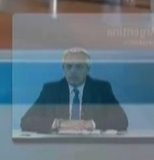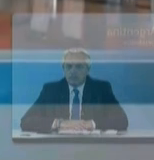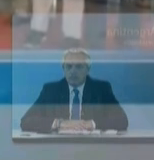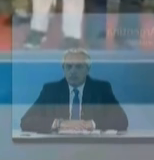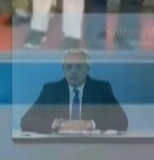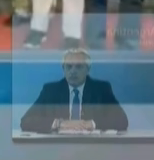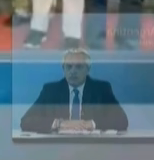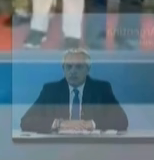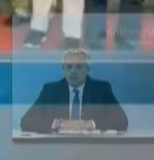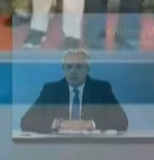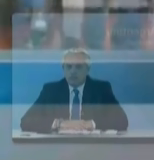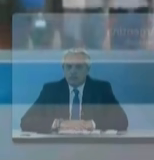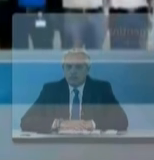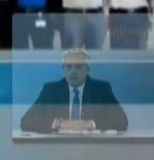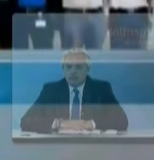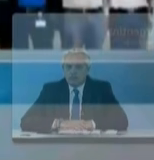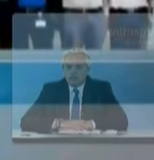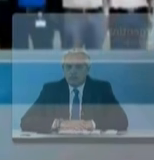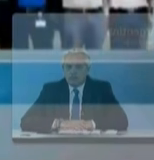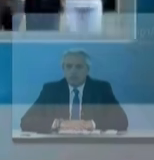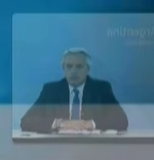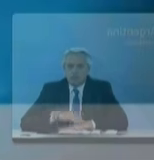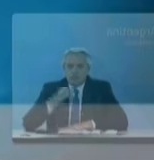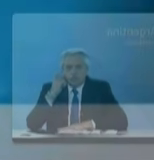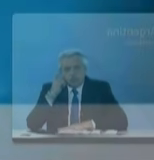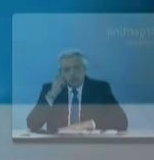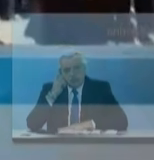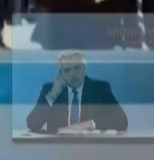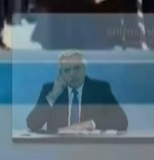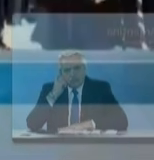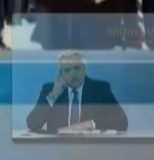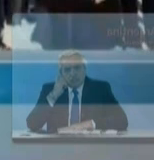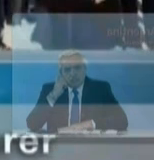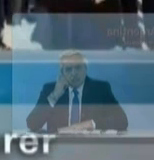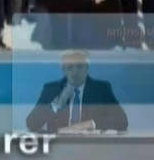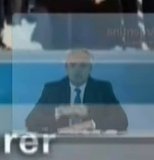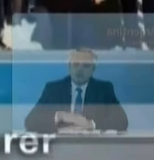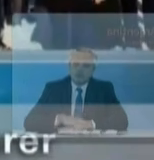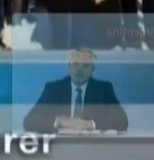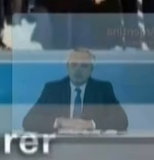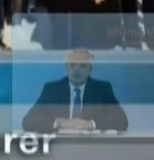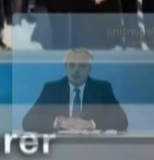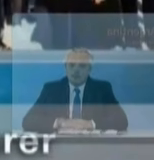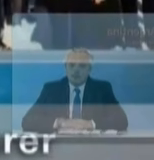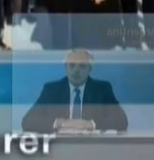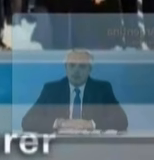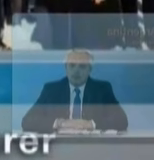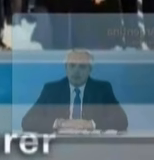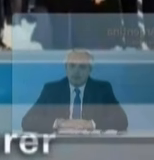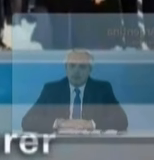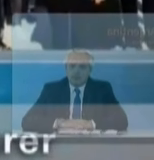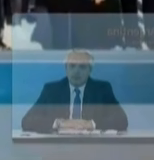forman lentes forman y la compañía volver heart en china los socios de en el fondo